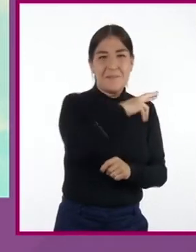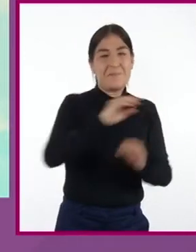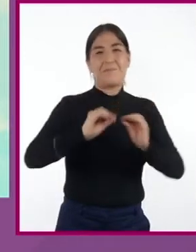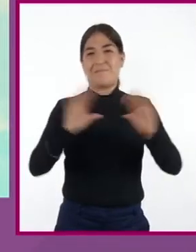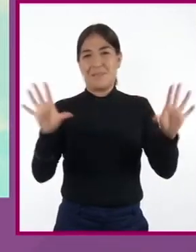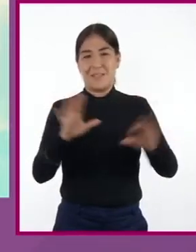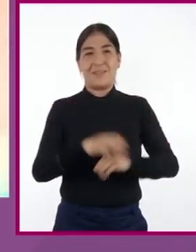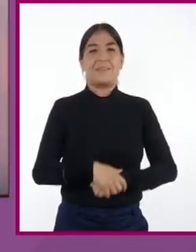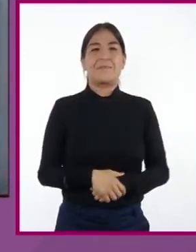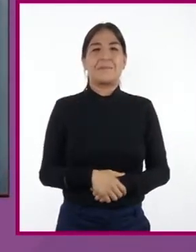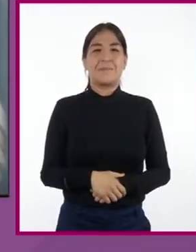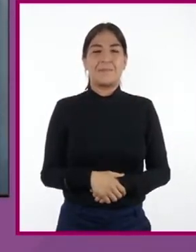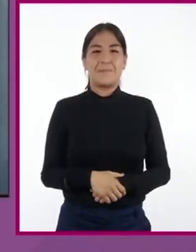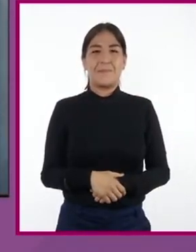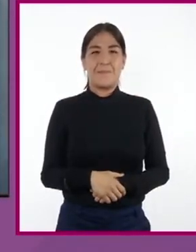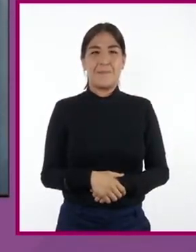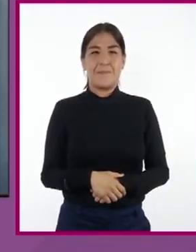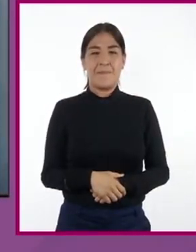clara.